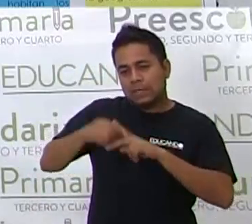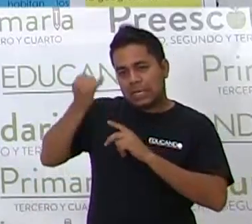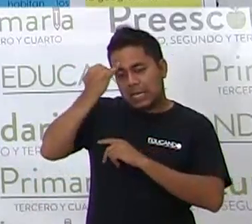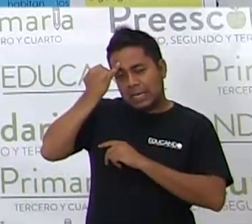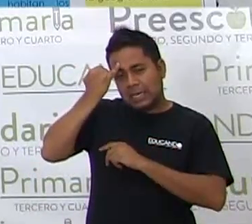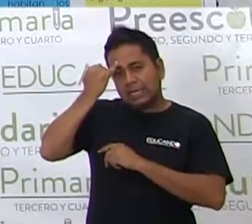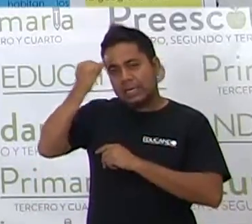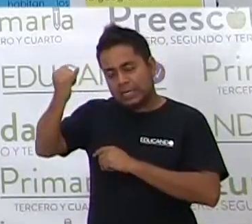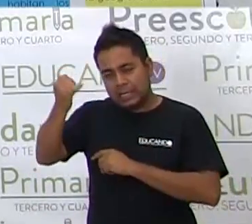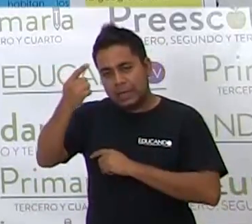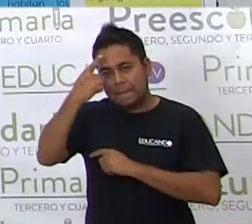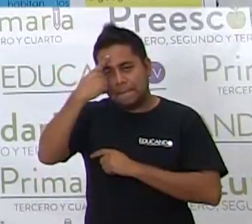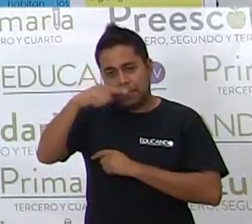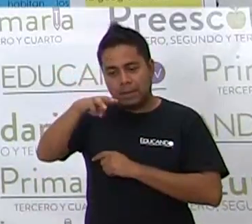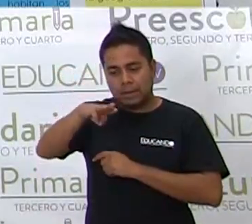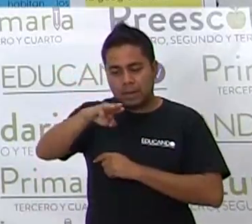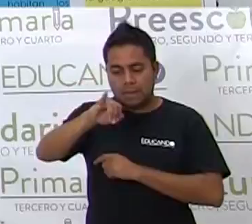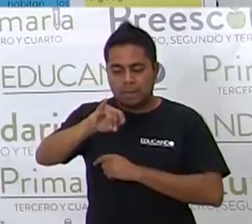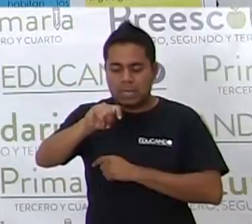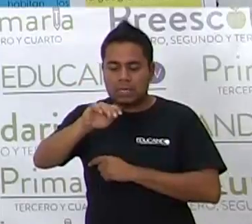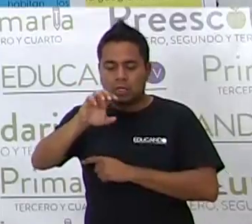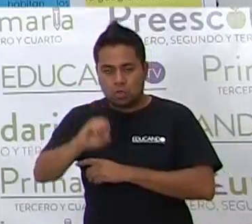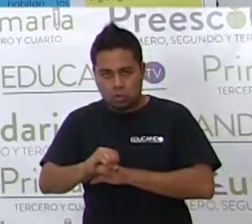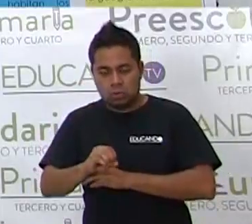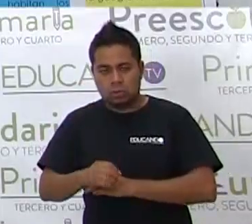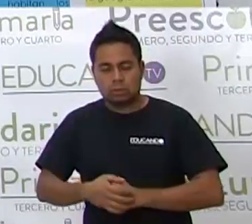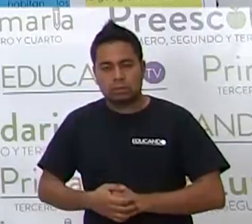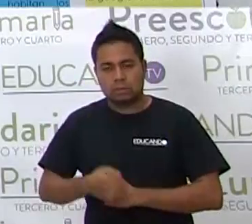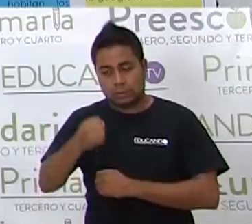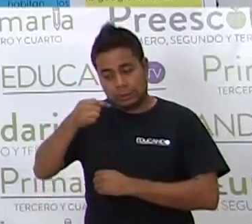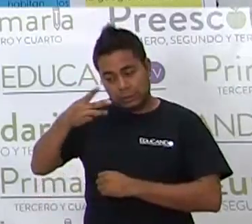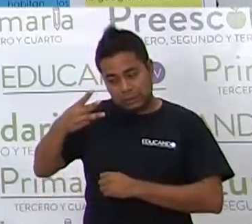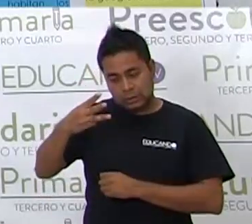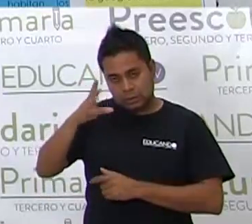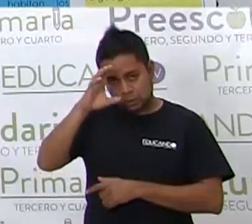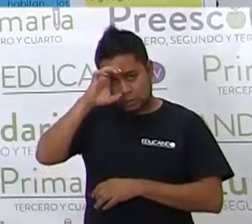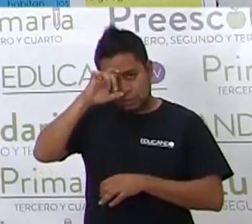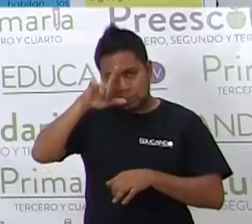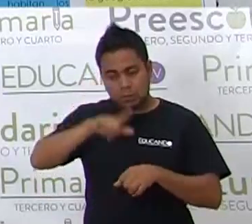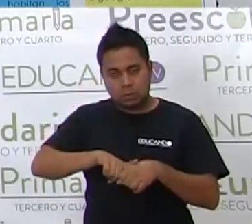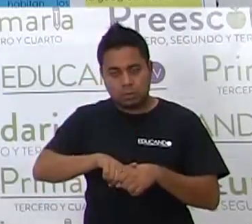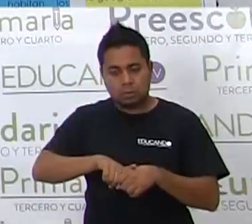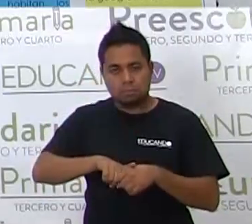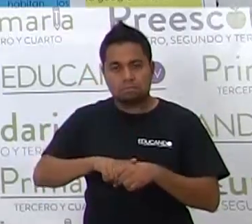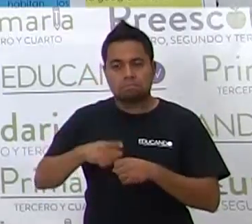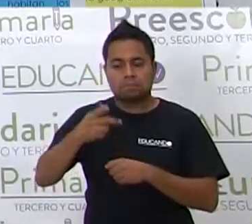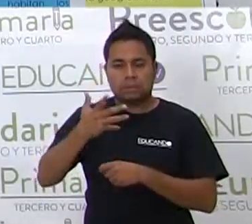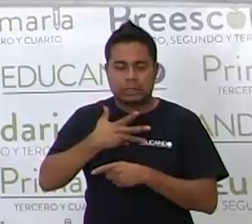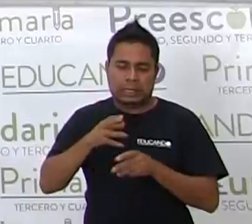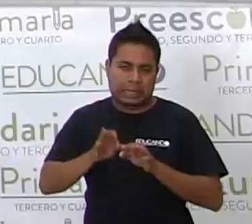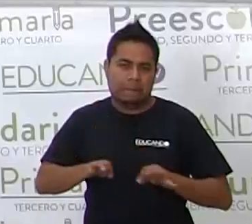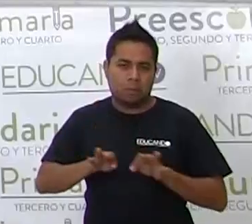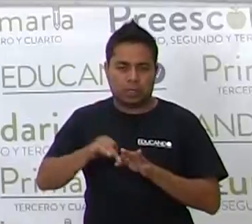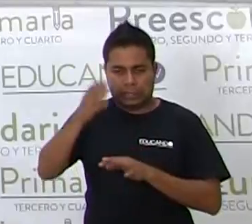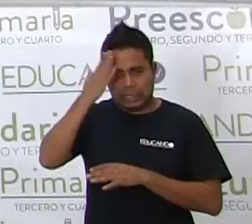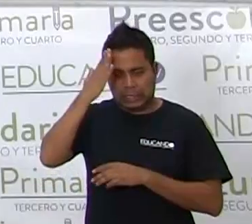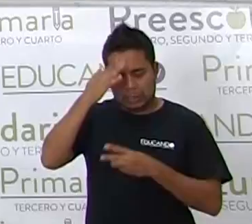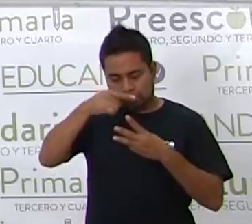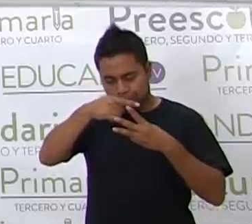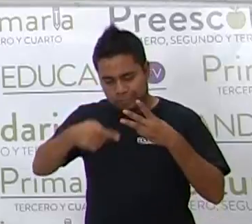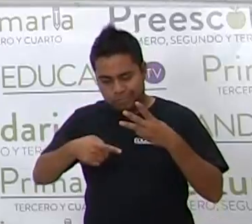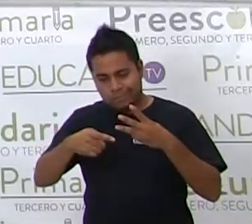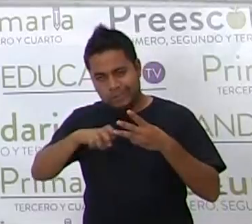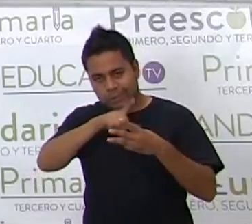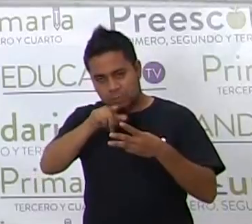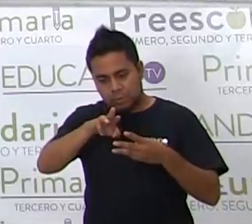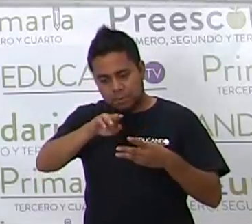que son los mitos. De estas tres culturas van a preponderar todos los mitos